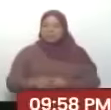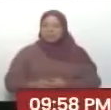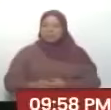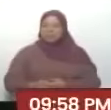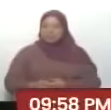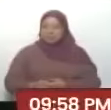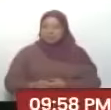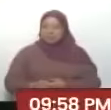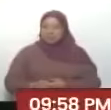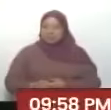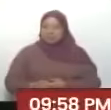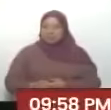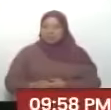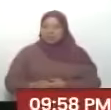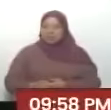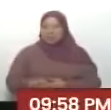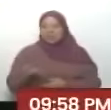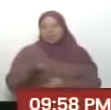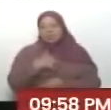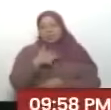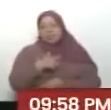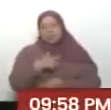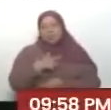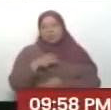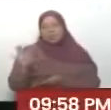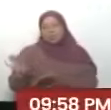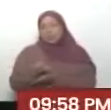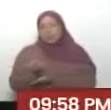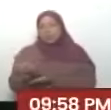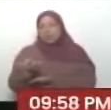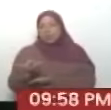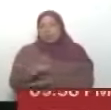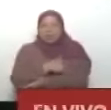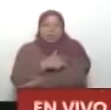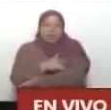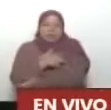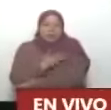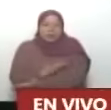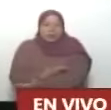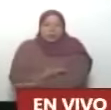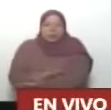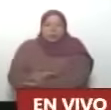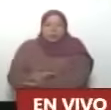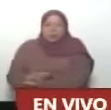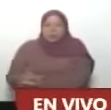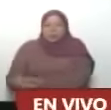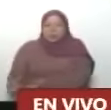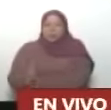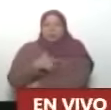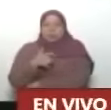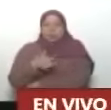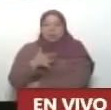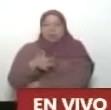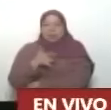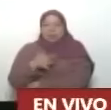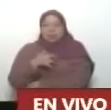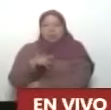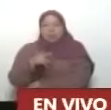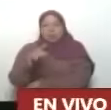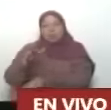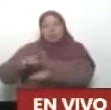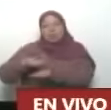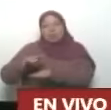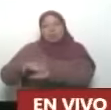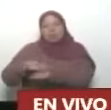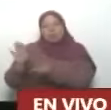5 veces. Y yo creo que esa canción, presidente, llegó a la fibra de los venezolanos por el mensaje, porque como usted bien lo